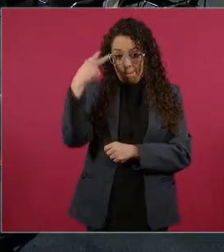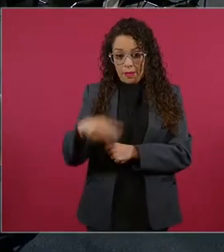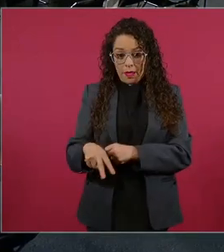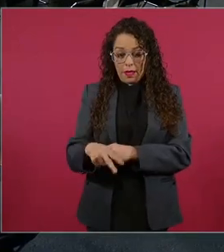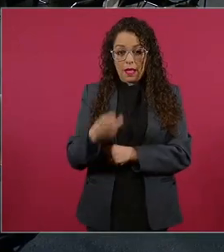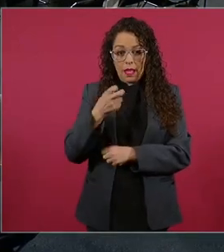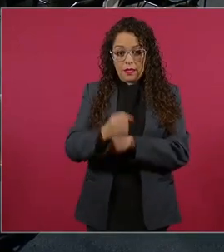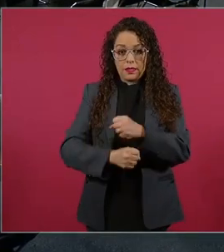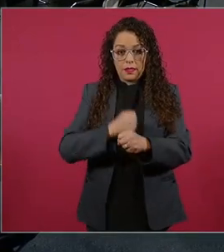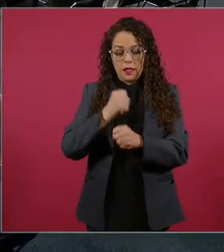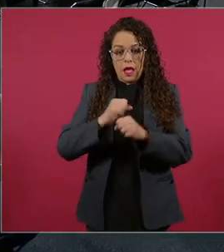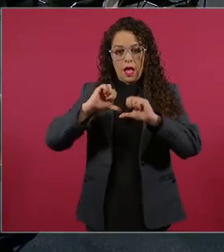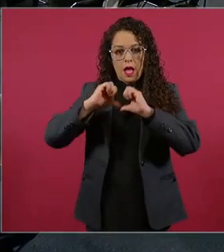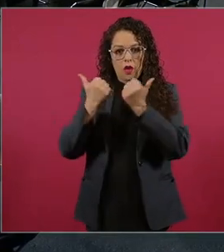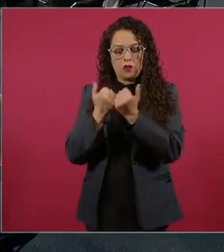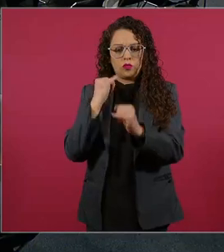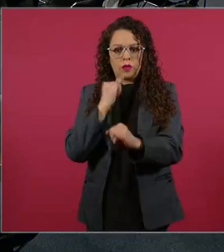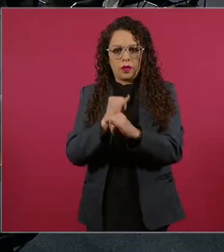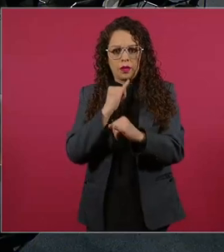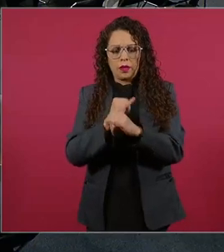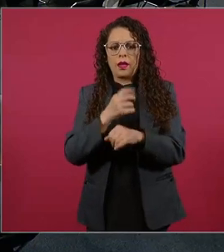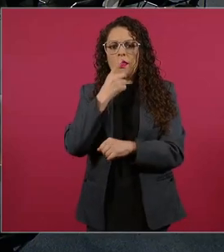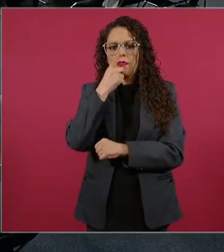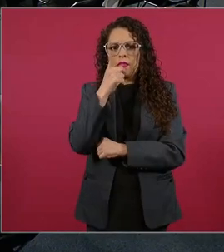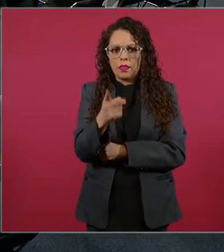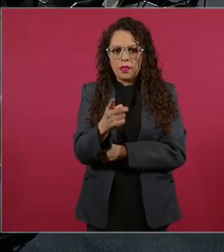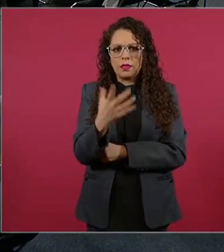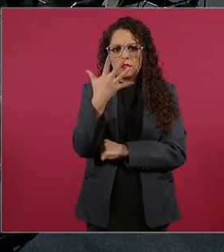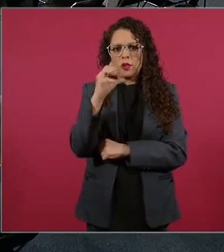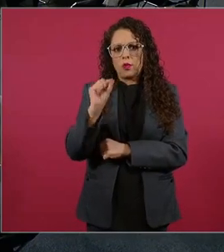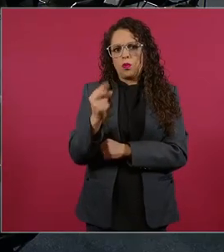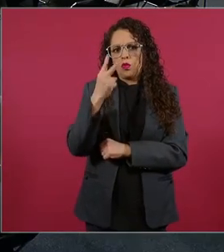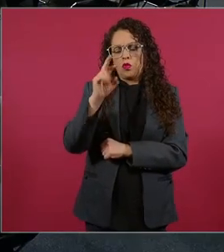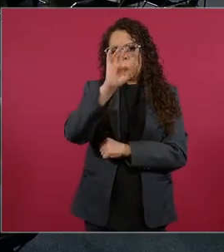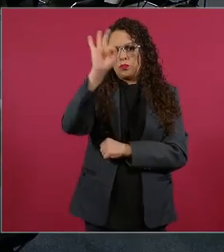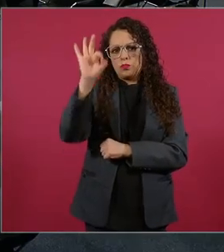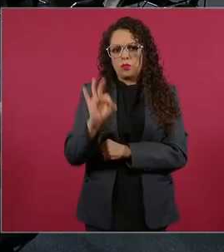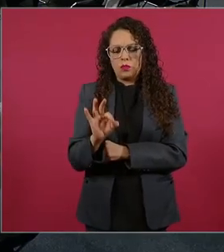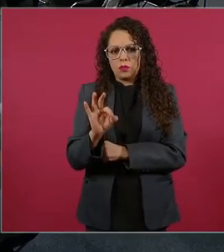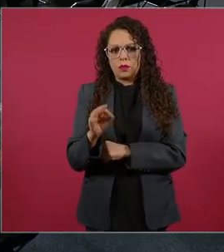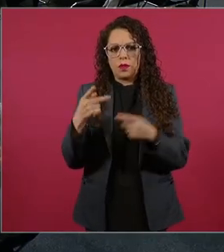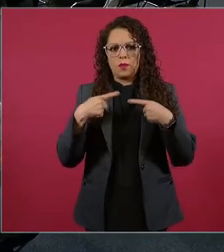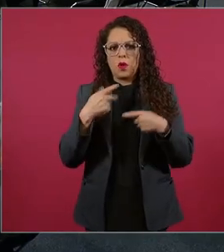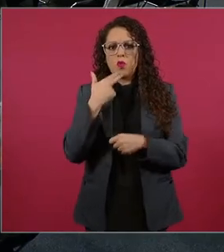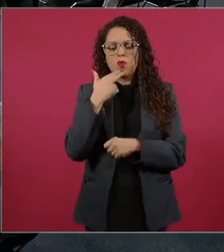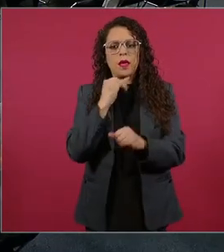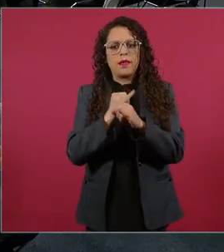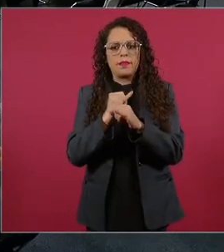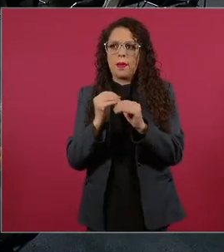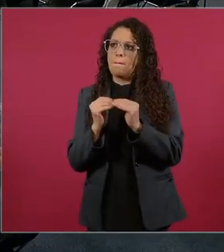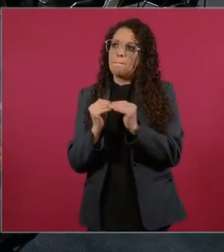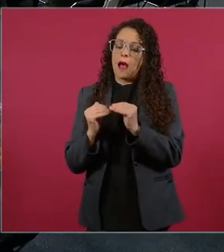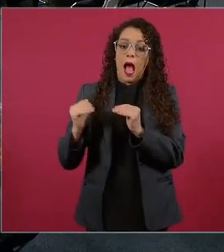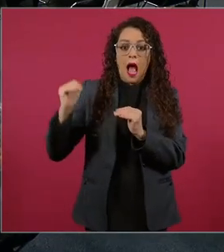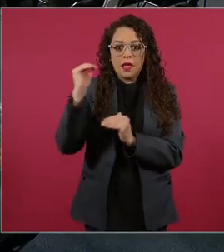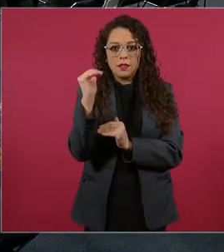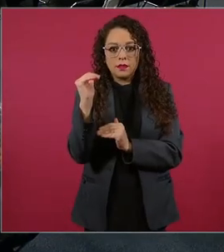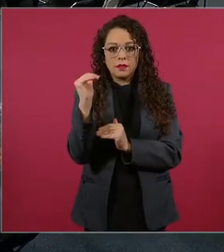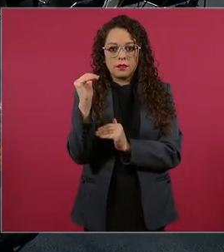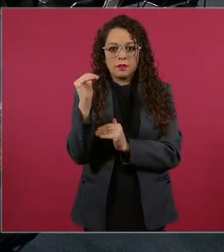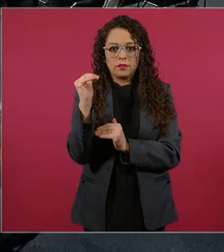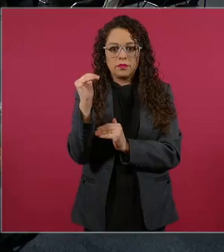Internet, un aumento de 5.2% en el número de usuarios de Internet, pasando de